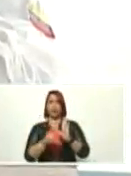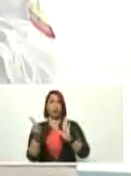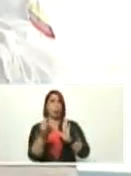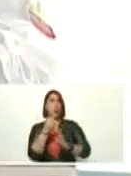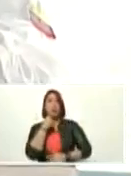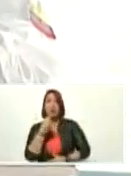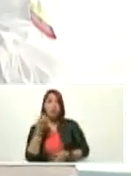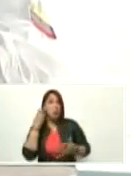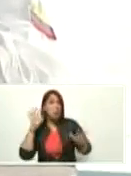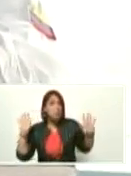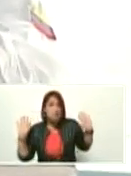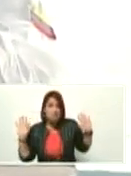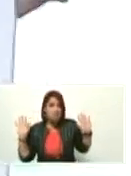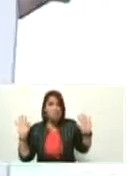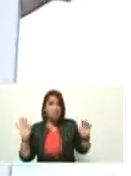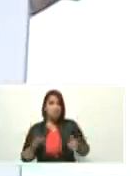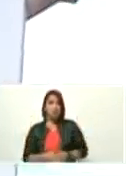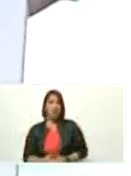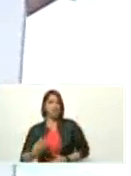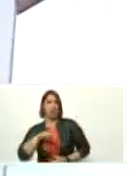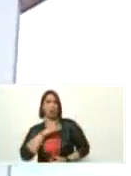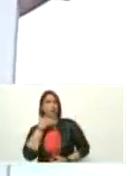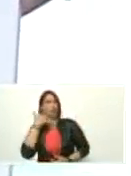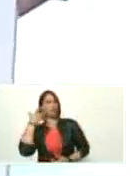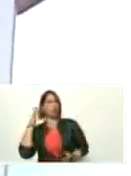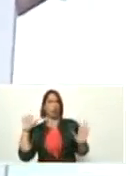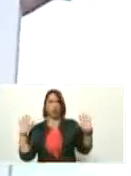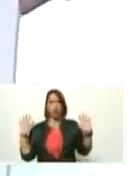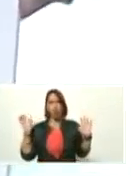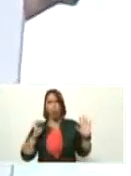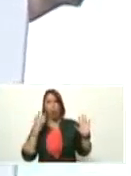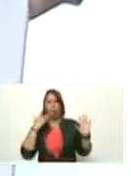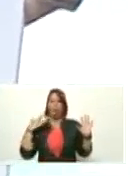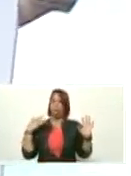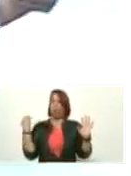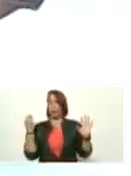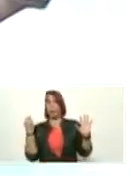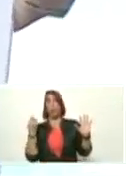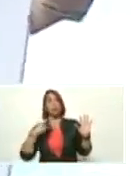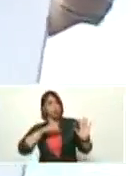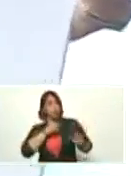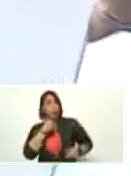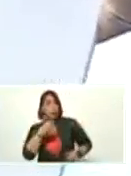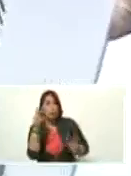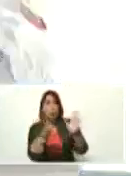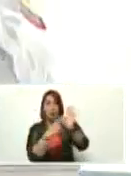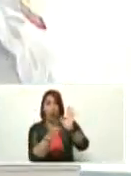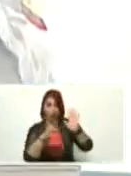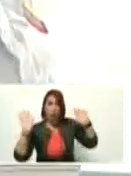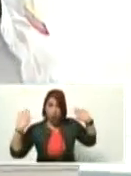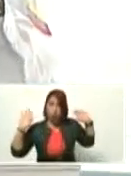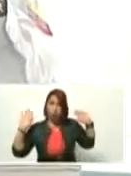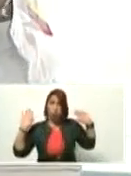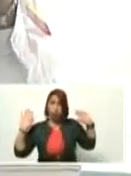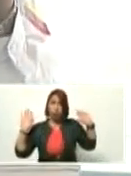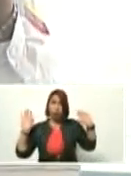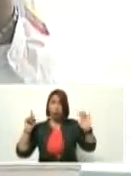decimos por falso orgullo, por ego, no. Lo decimos porque es verdad.